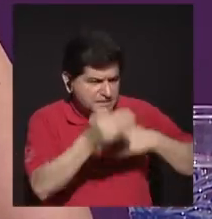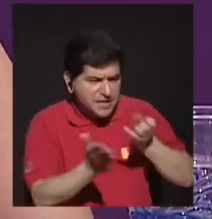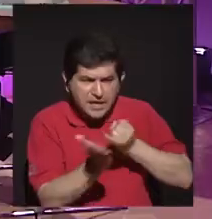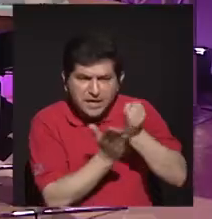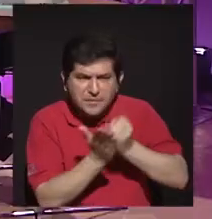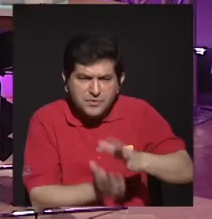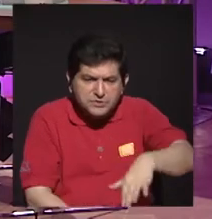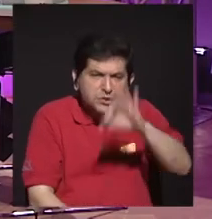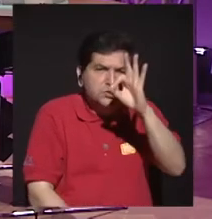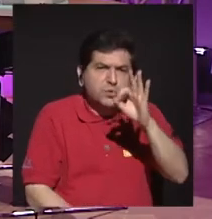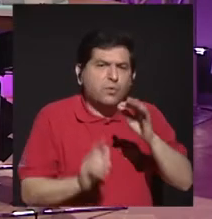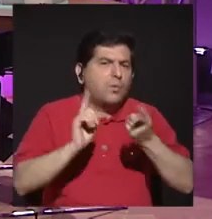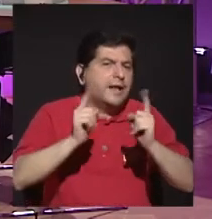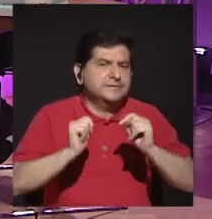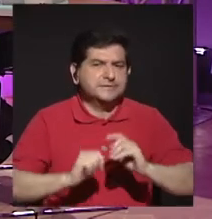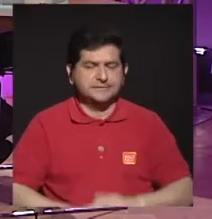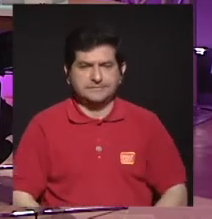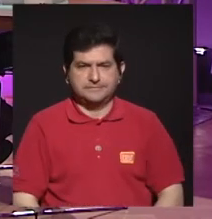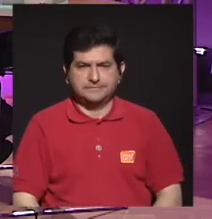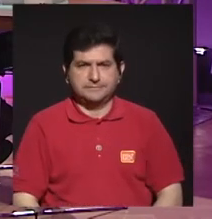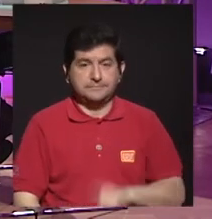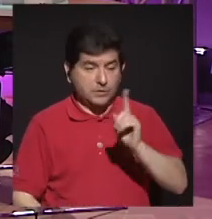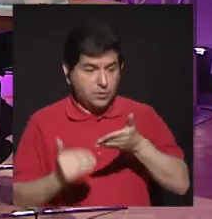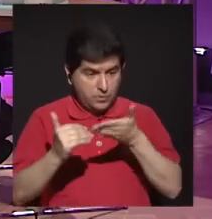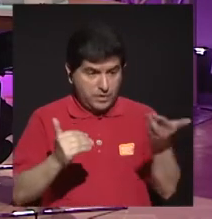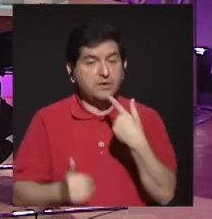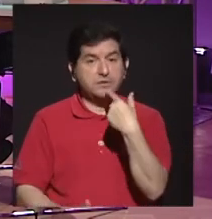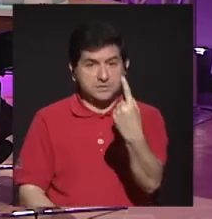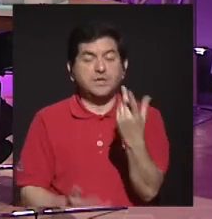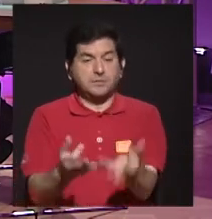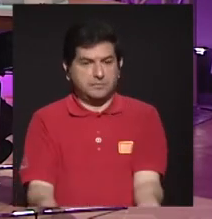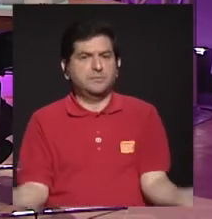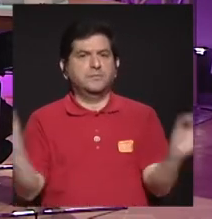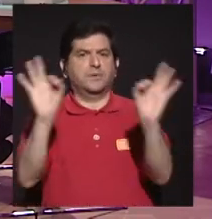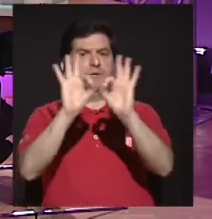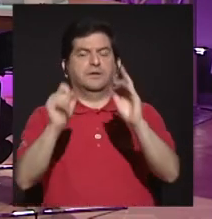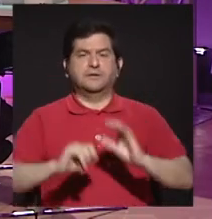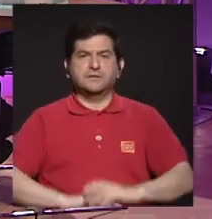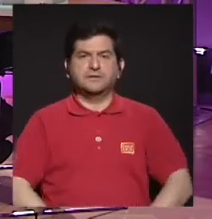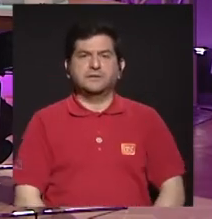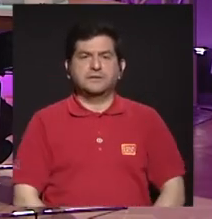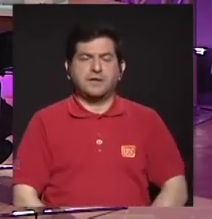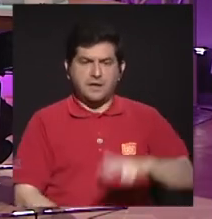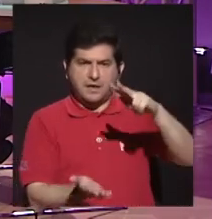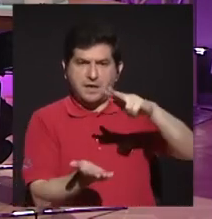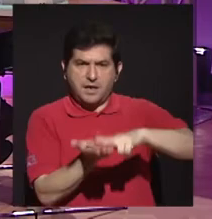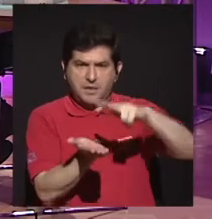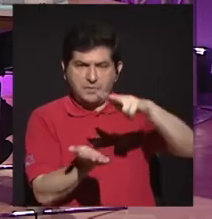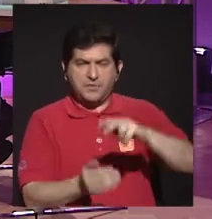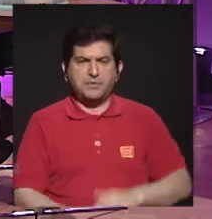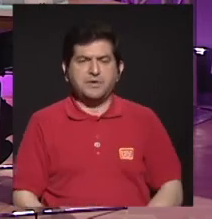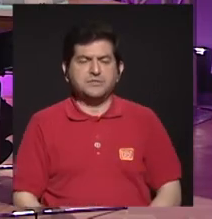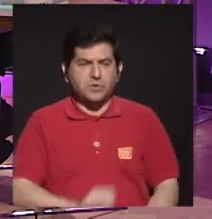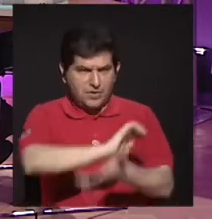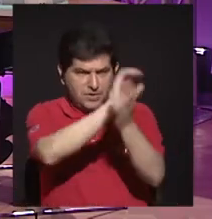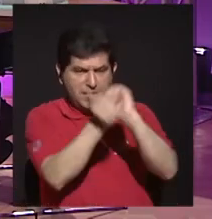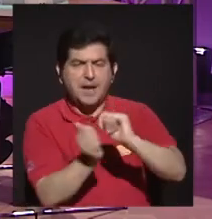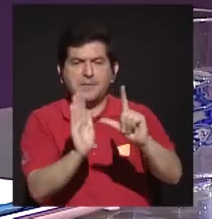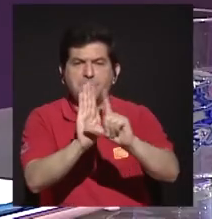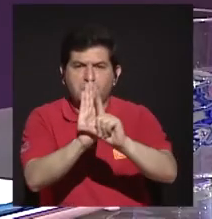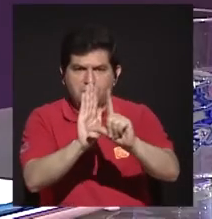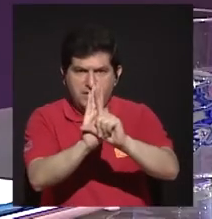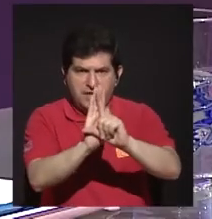investigación? Bueno, hay alguna cosa que hay que mencionar que es muy importante, que fue la aprobación de una modificación a la